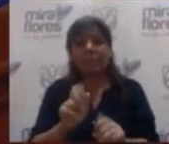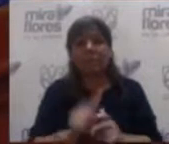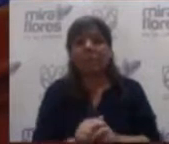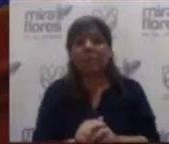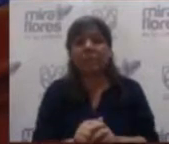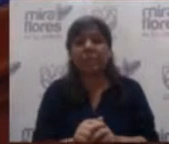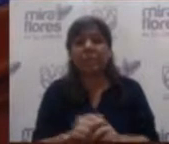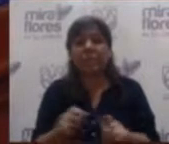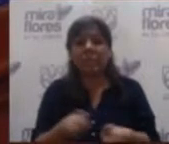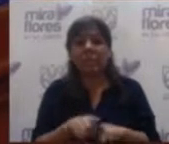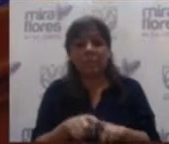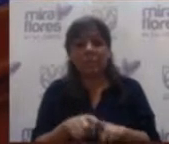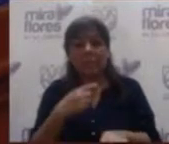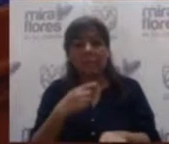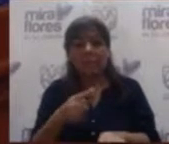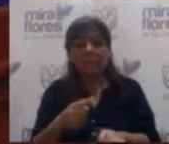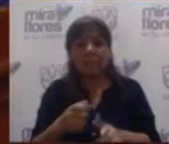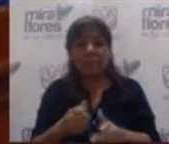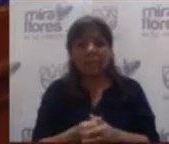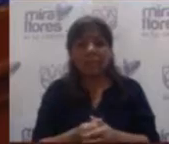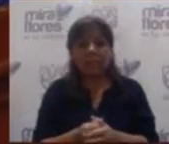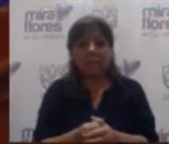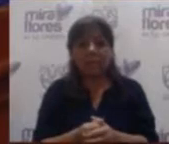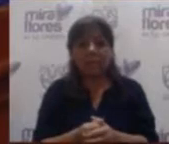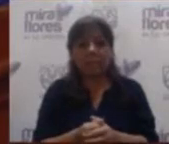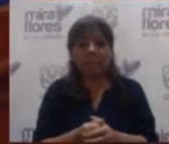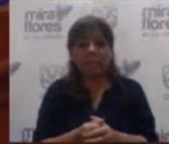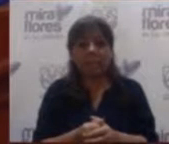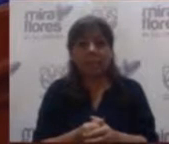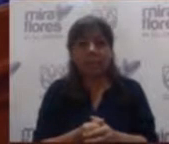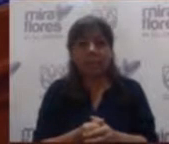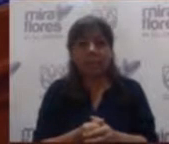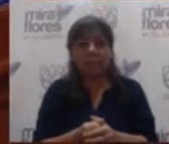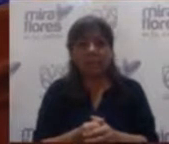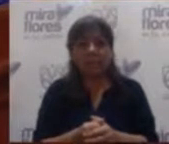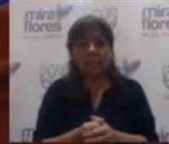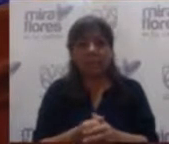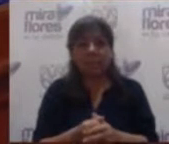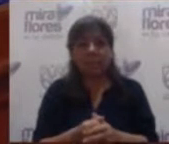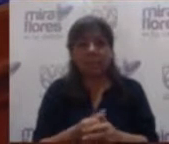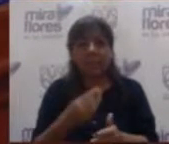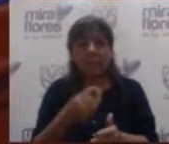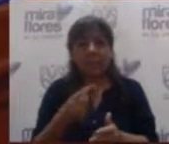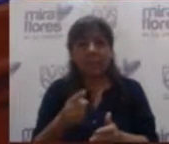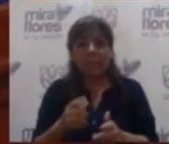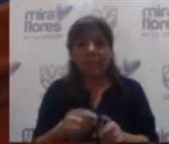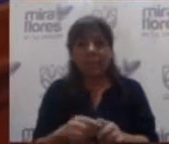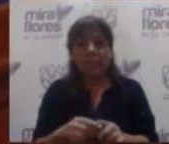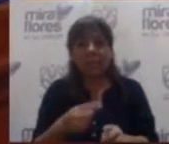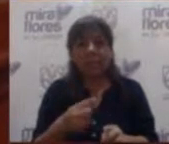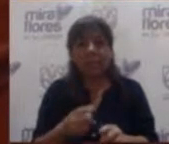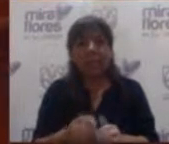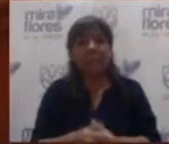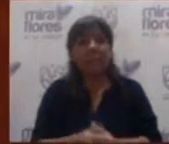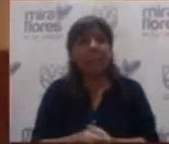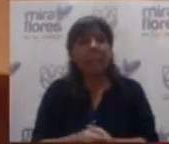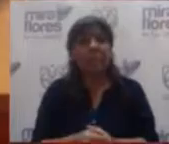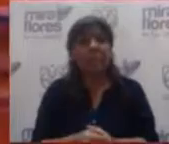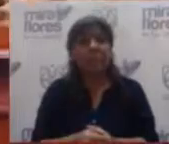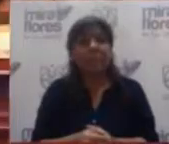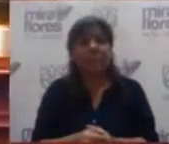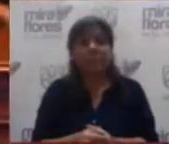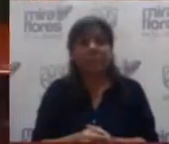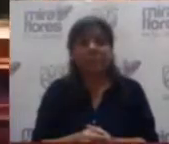hay unas... Estamos dicen en la de 26, señor, estamos en la de 26. Ah, ya terminé la 26, esas son las dos. Muy bien, se va a